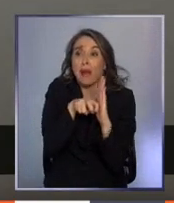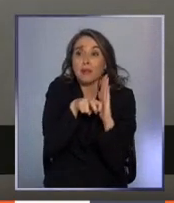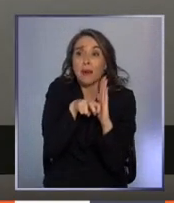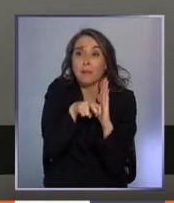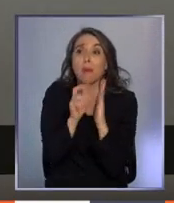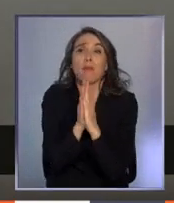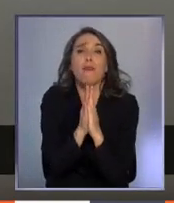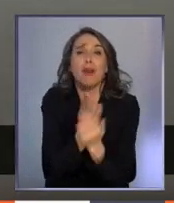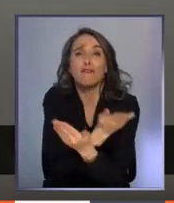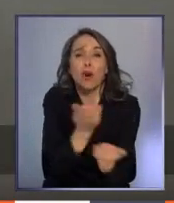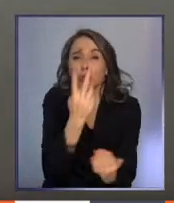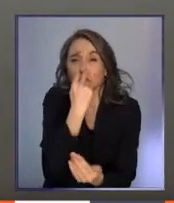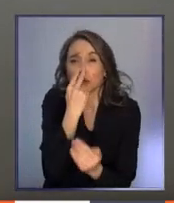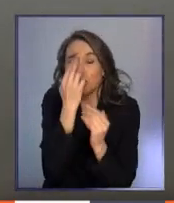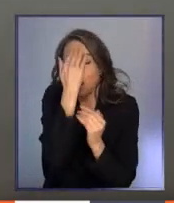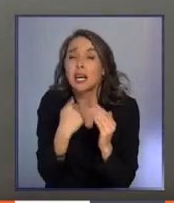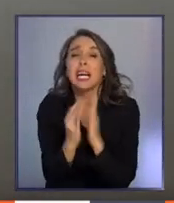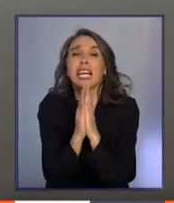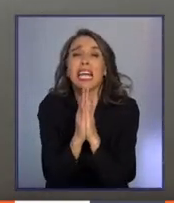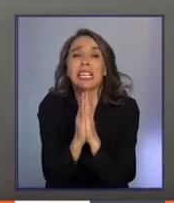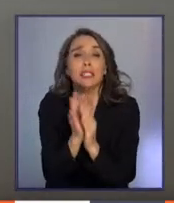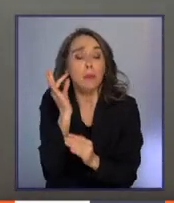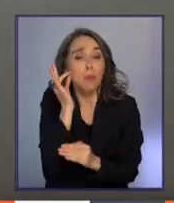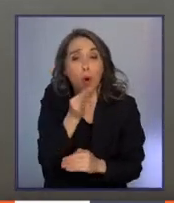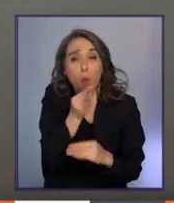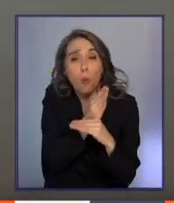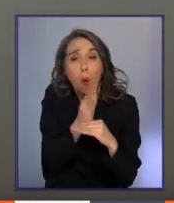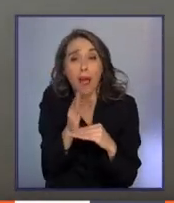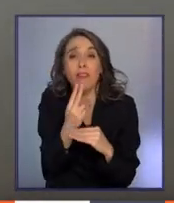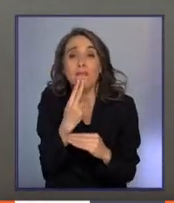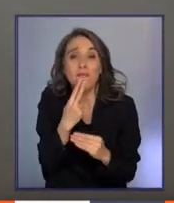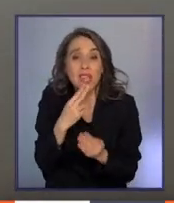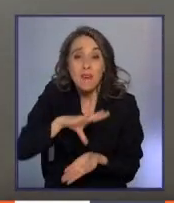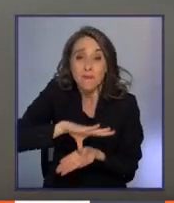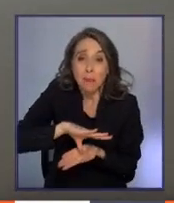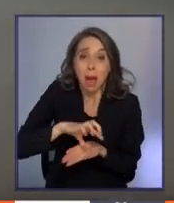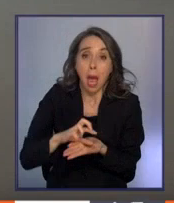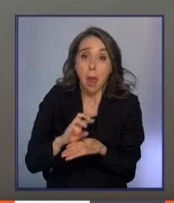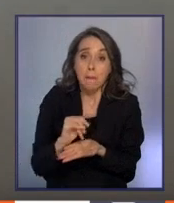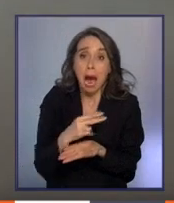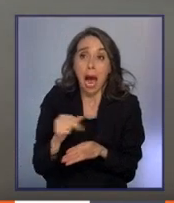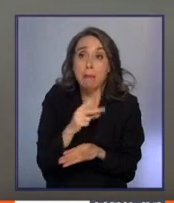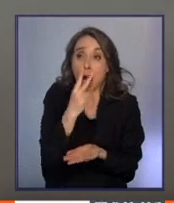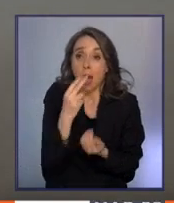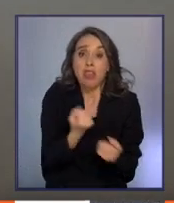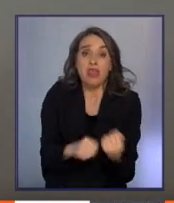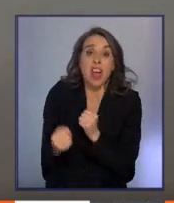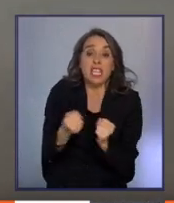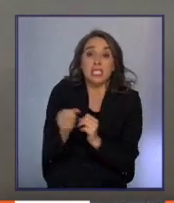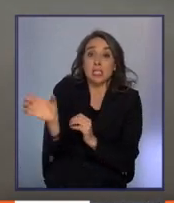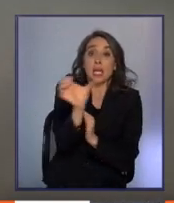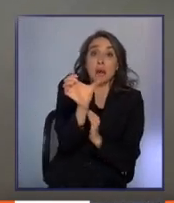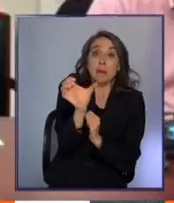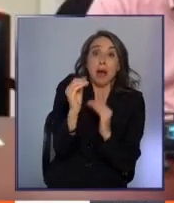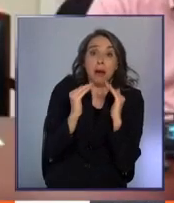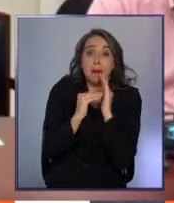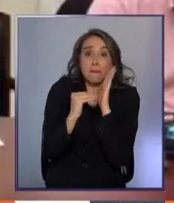Please pray for us. El relato es de una mujer de Bahamas que desesperada vio cómo Dorian arrasó con su